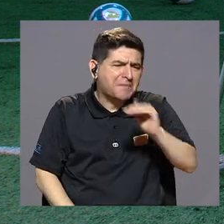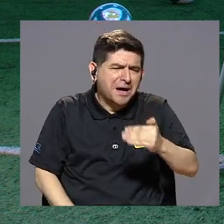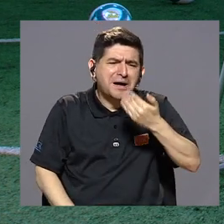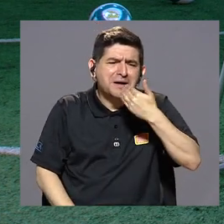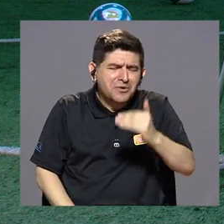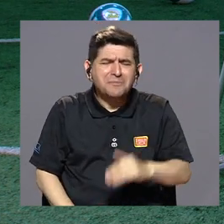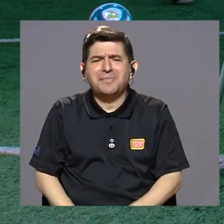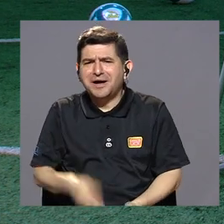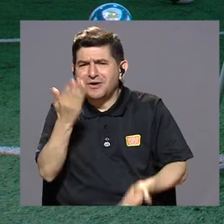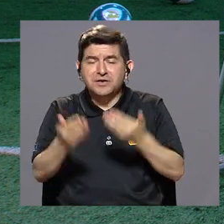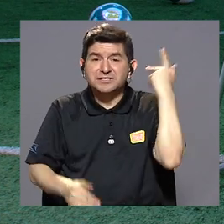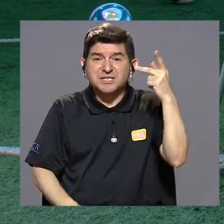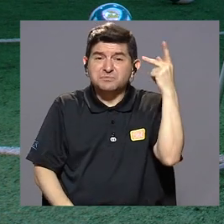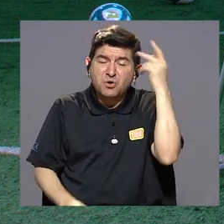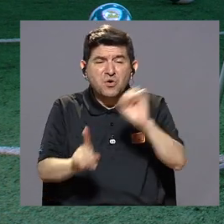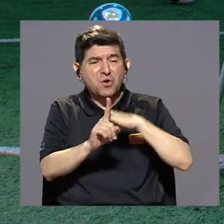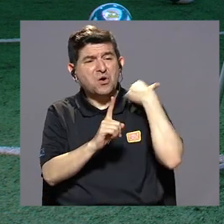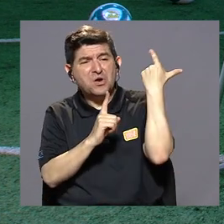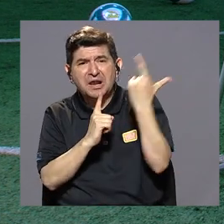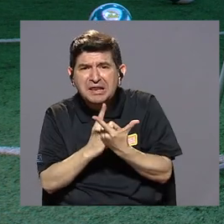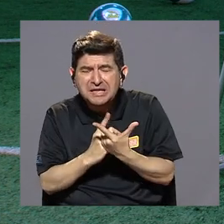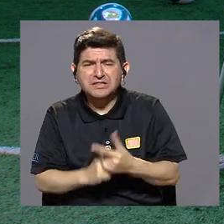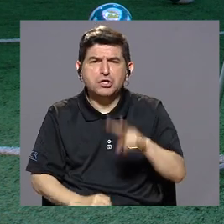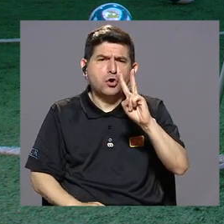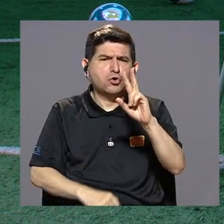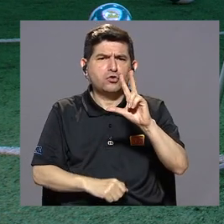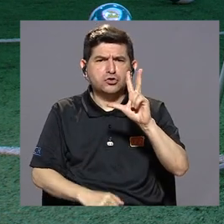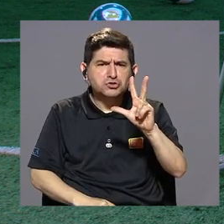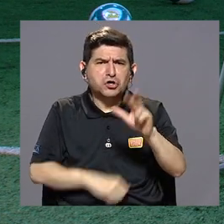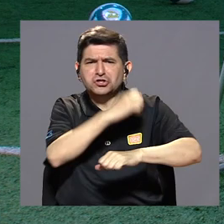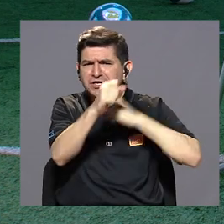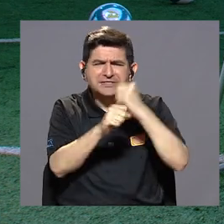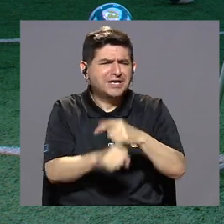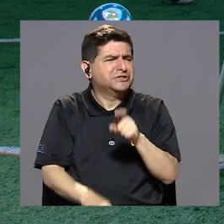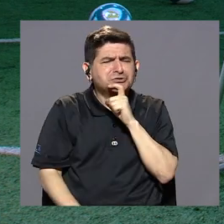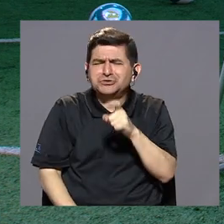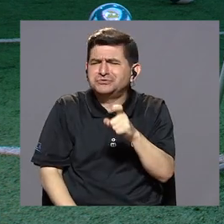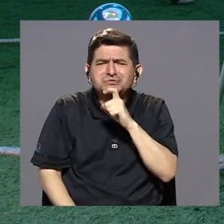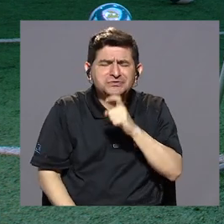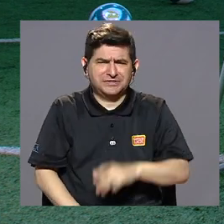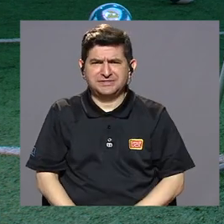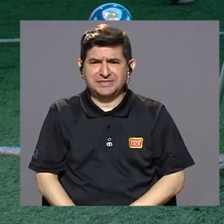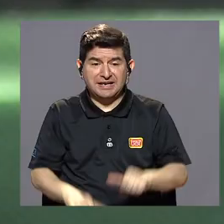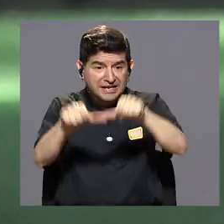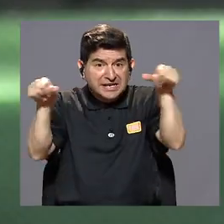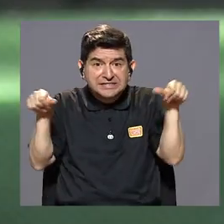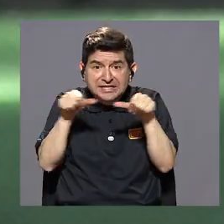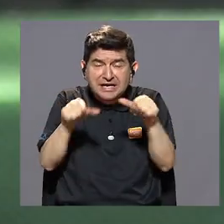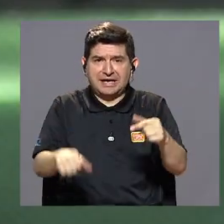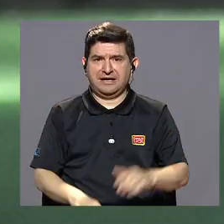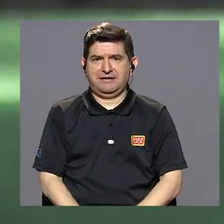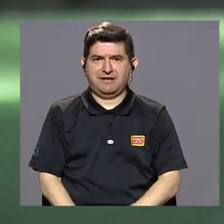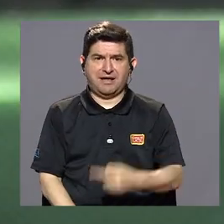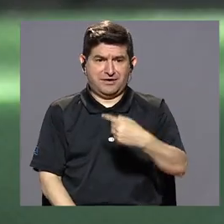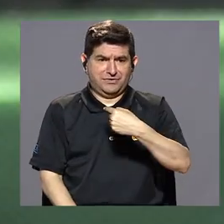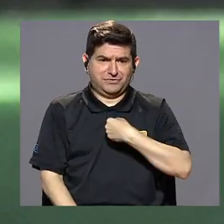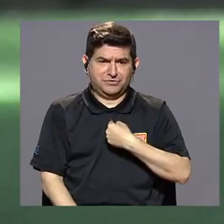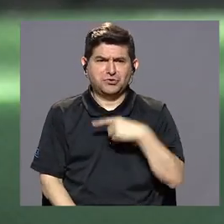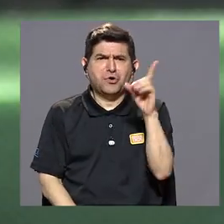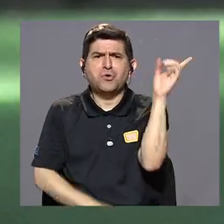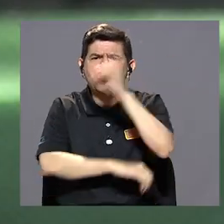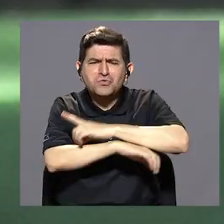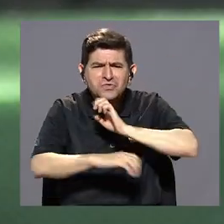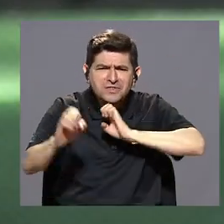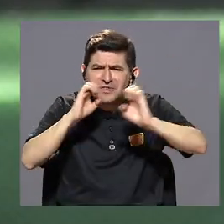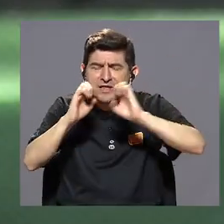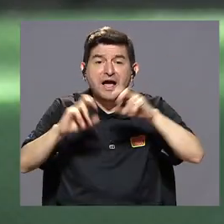vamos a lo malo, acribillamos. A nivel político y social han sido 2-3 años muy difíciles. Es un área donde yo no...